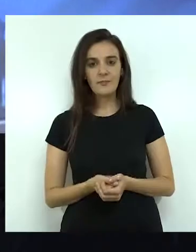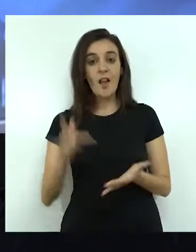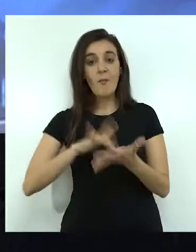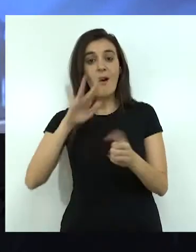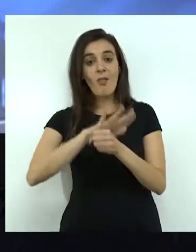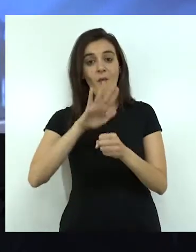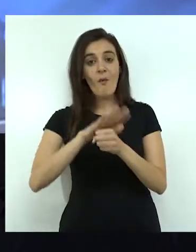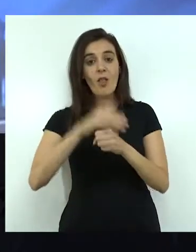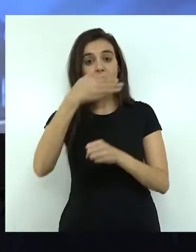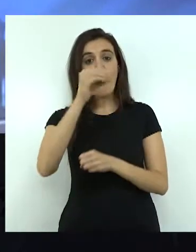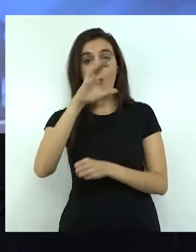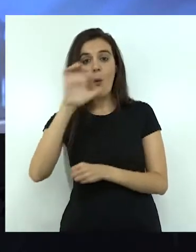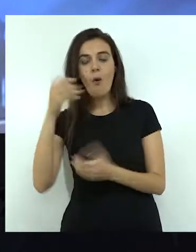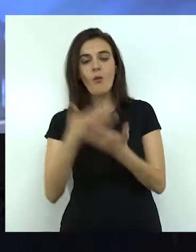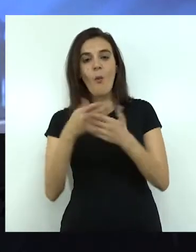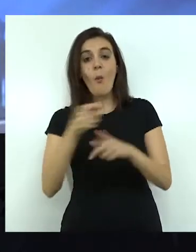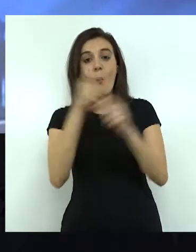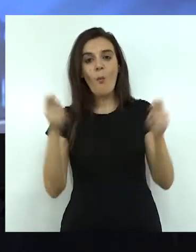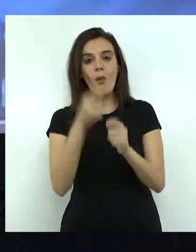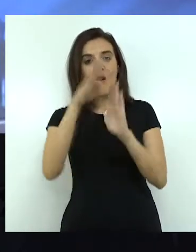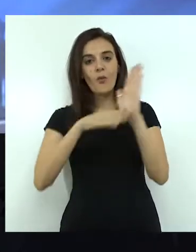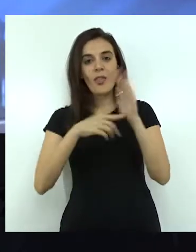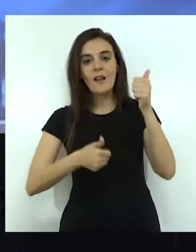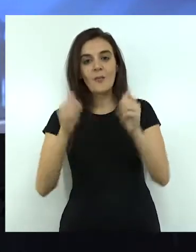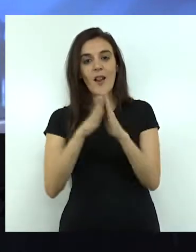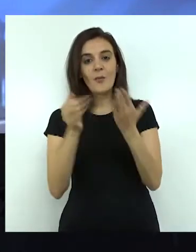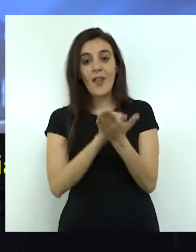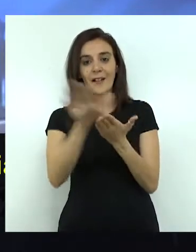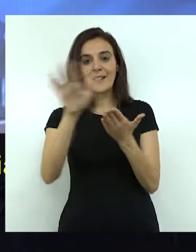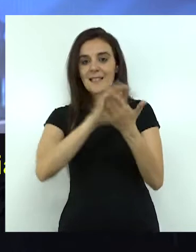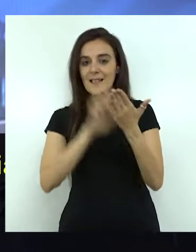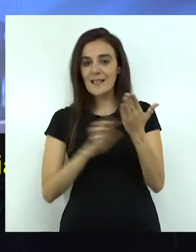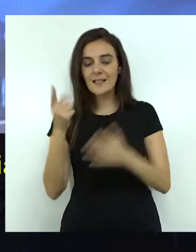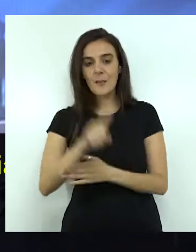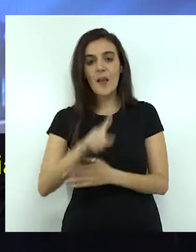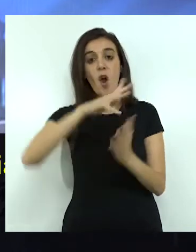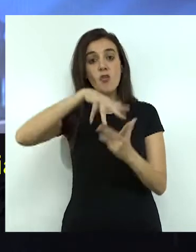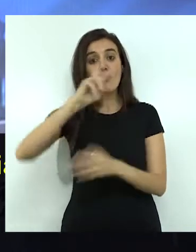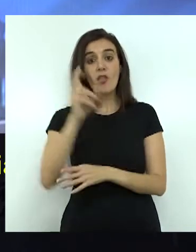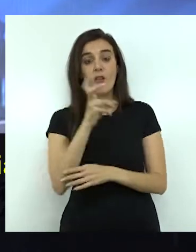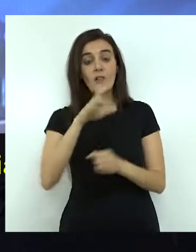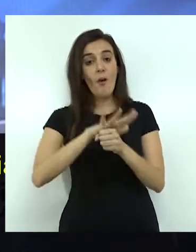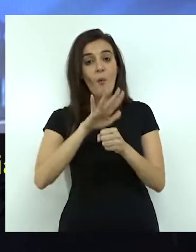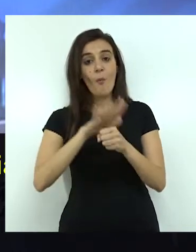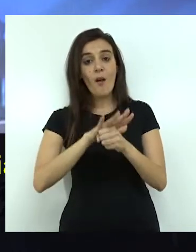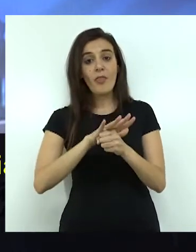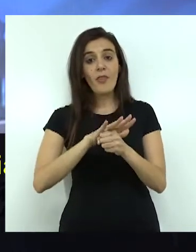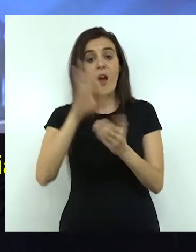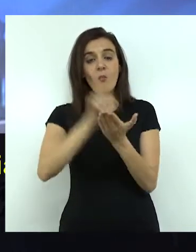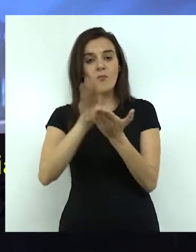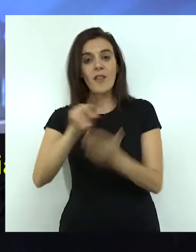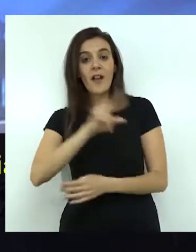de marte es el voz a la convocatoria del programa de gratuidad de libros de texto otras noticias del martes serán la recogida de